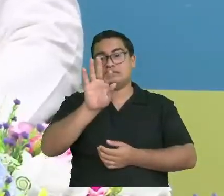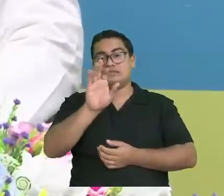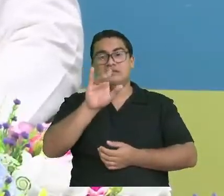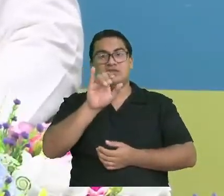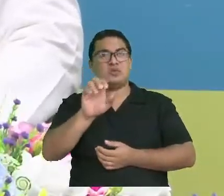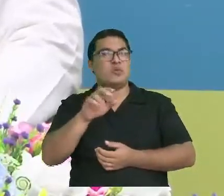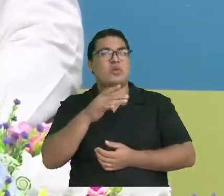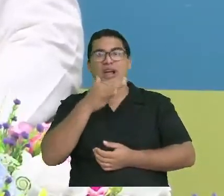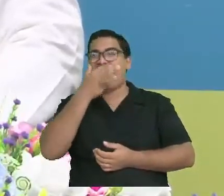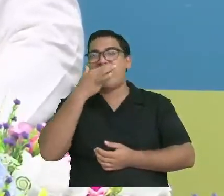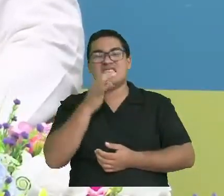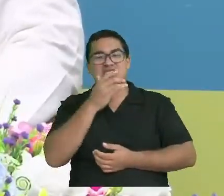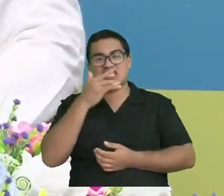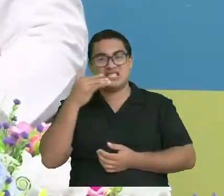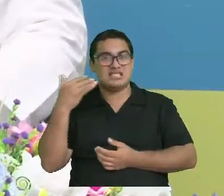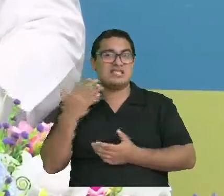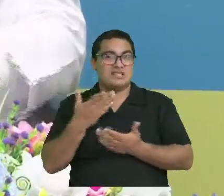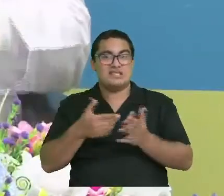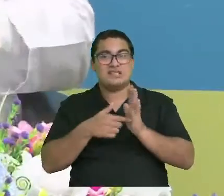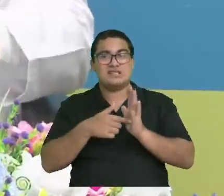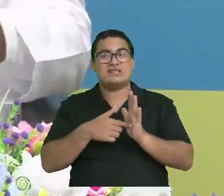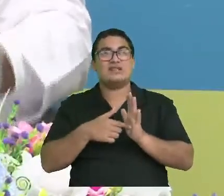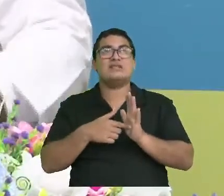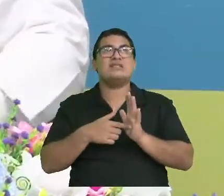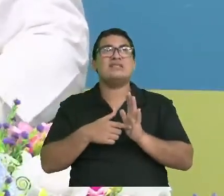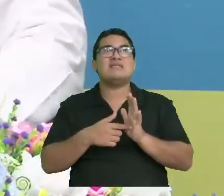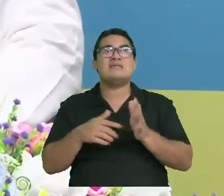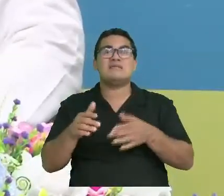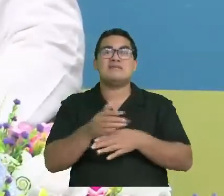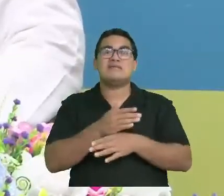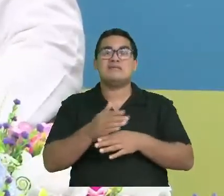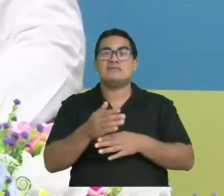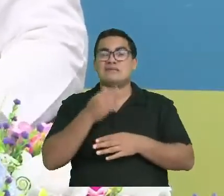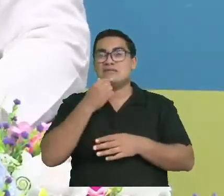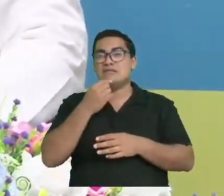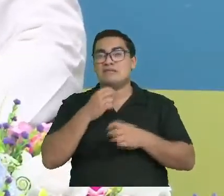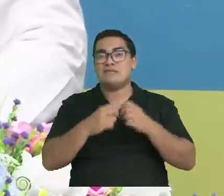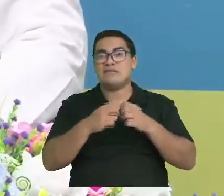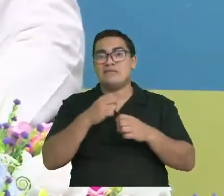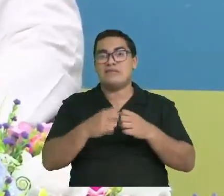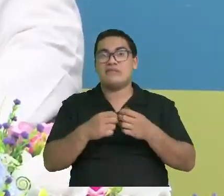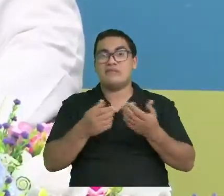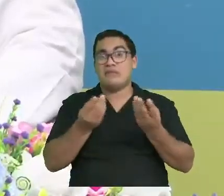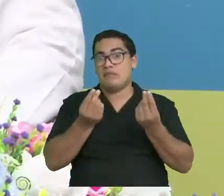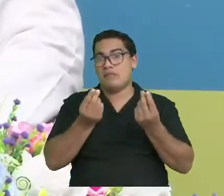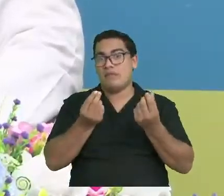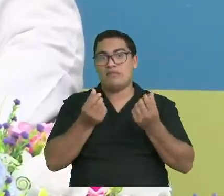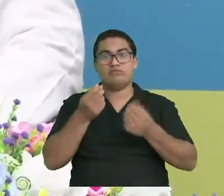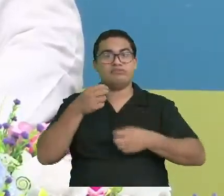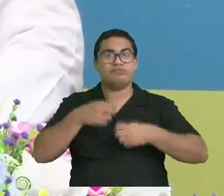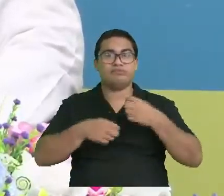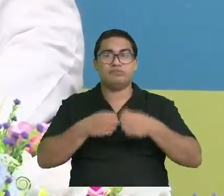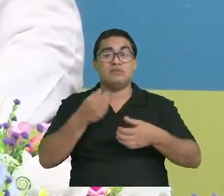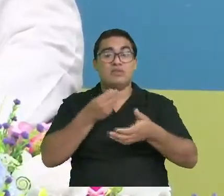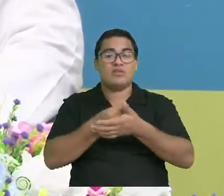por extraerse los dientes. O sea, es un problema encima de otro. O sea, y problema económico, porque tiene que